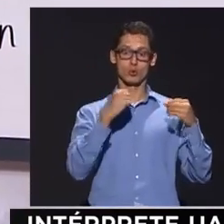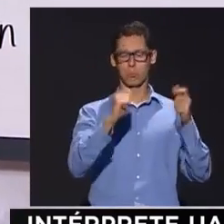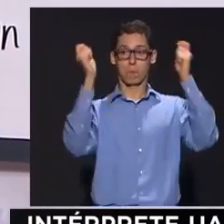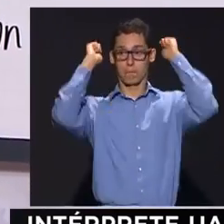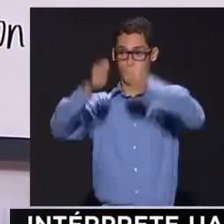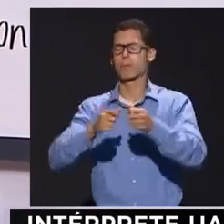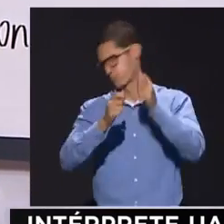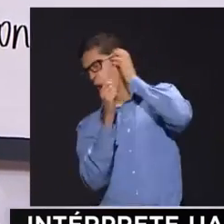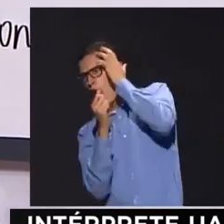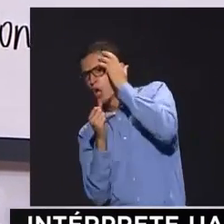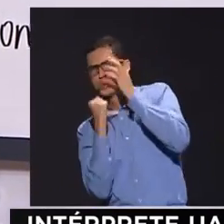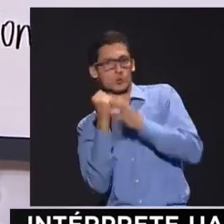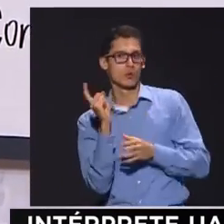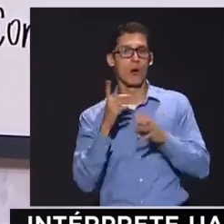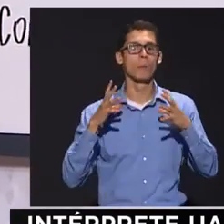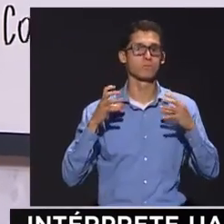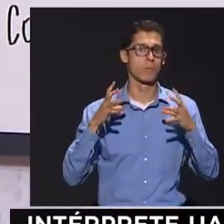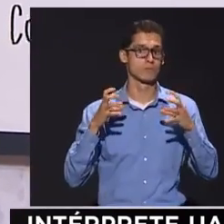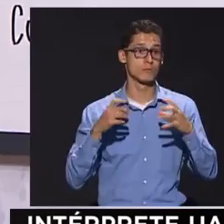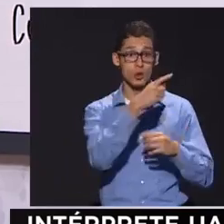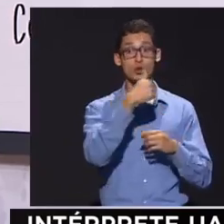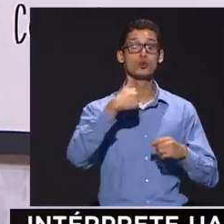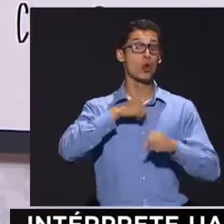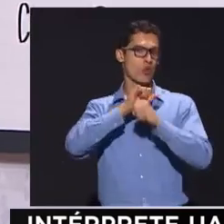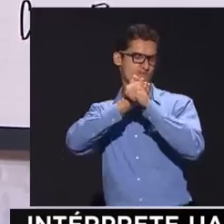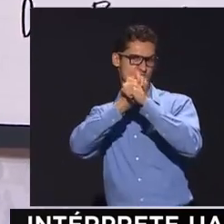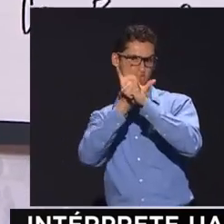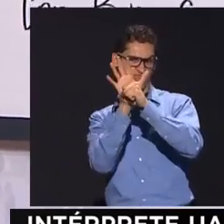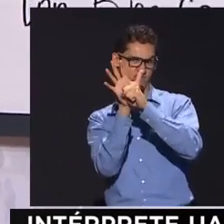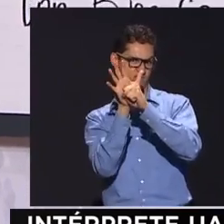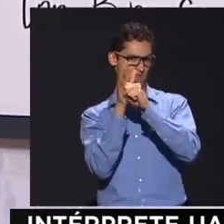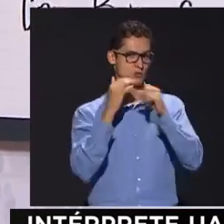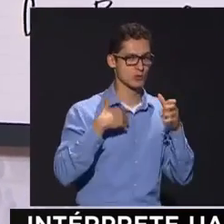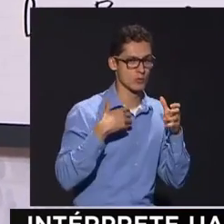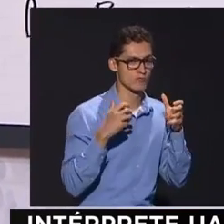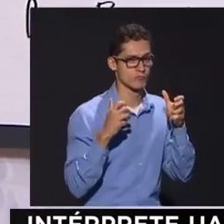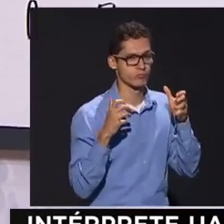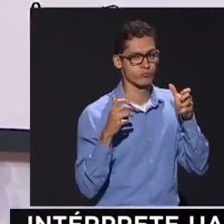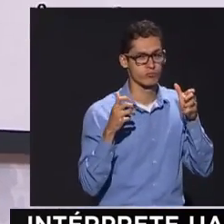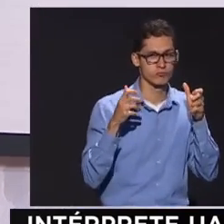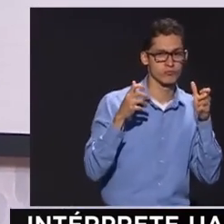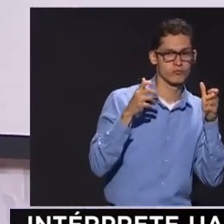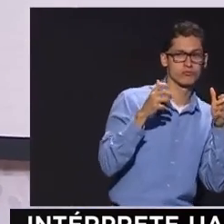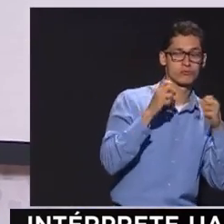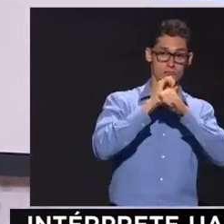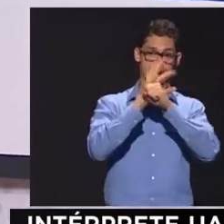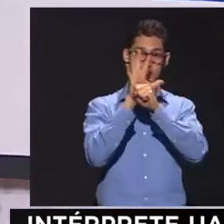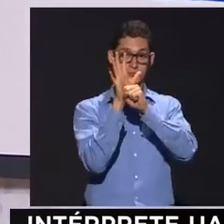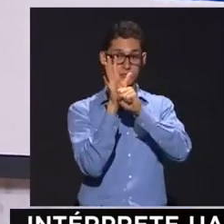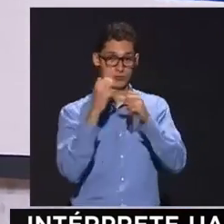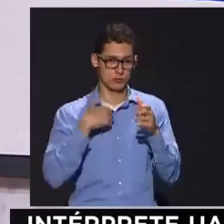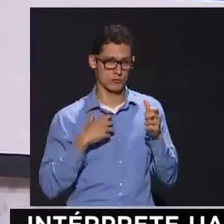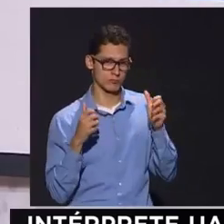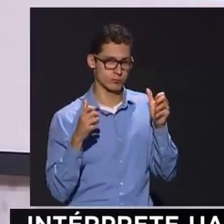aire sigue en el aire peleando en este caso es odio el monstruo y voy a atacar a un humano que me ven ella ya no voy a defender esquivando